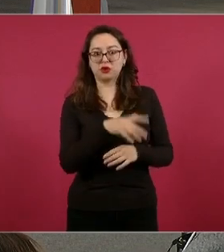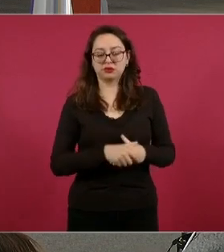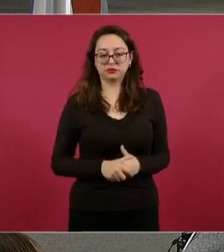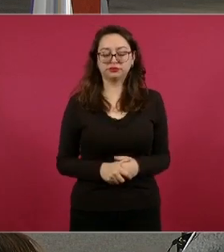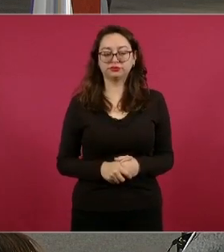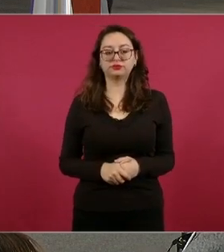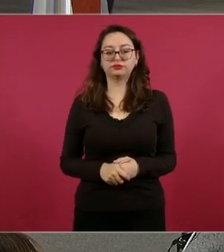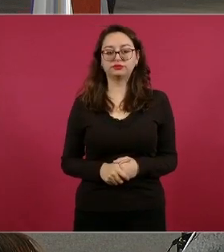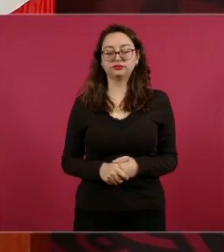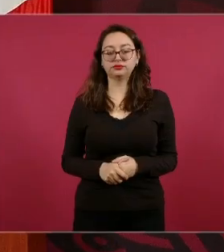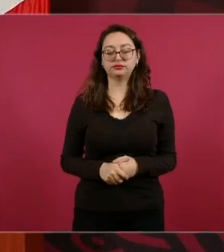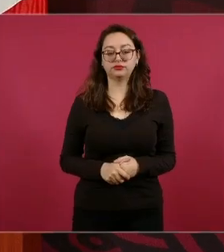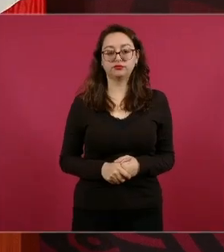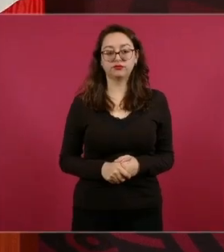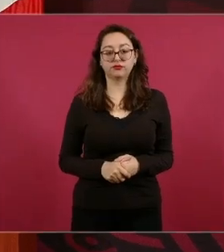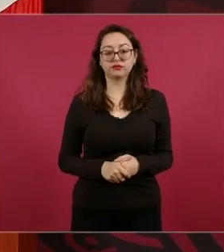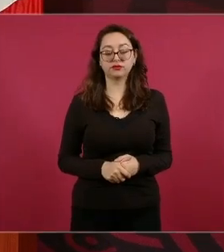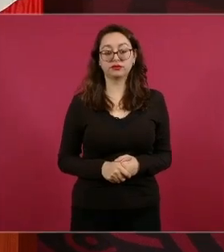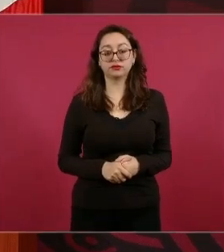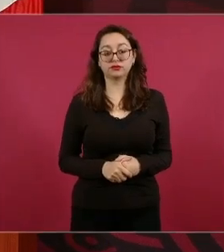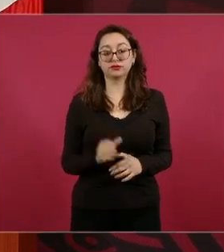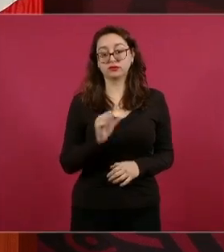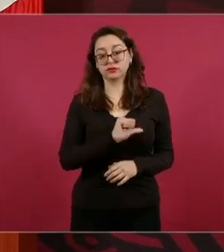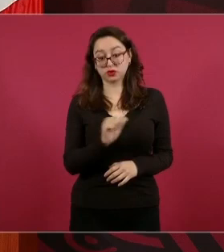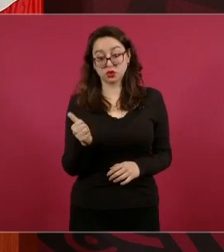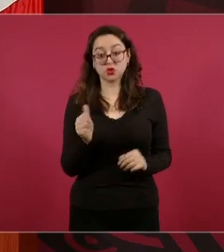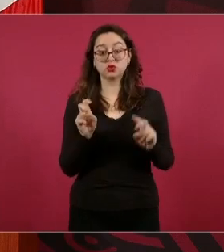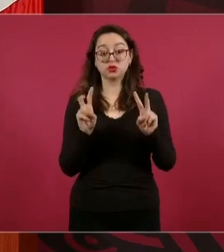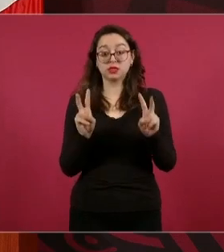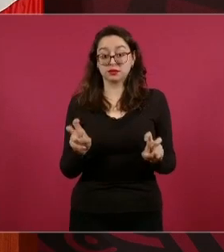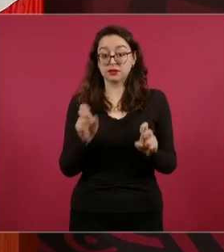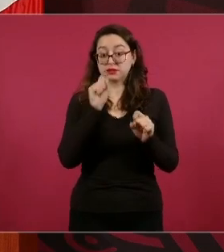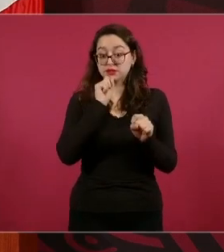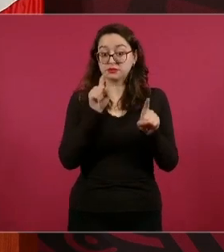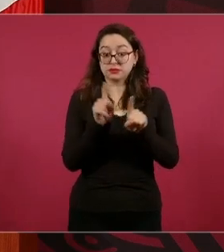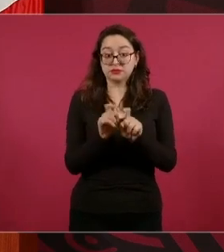Lo otro es el agua.